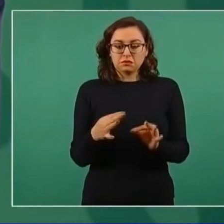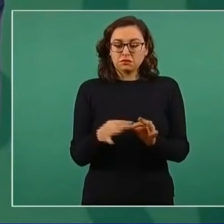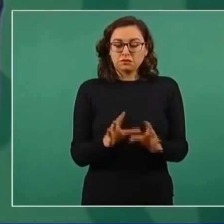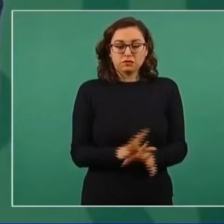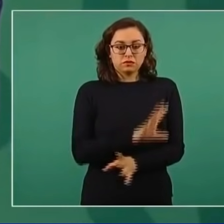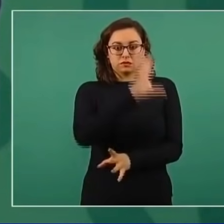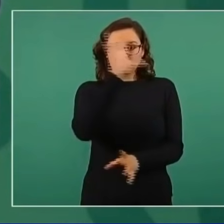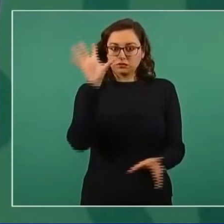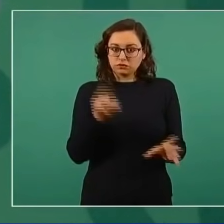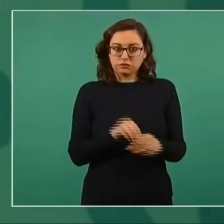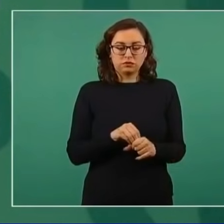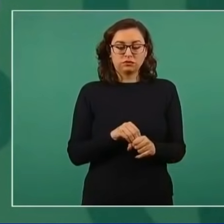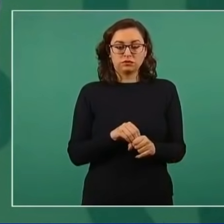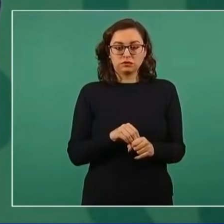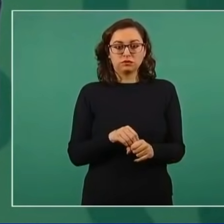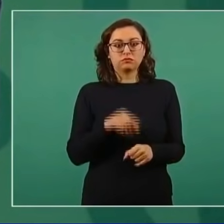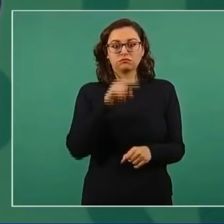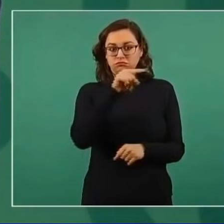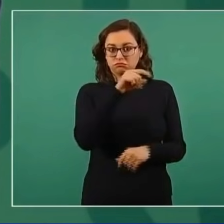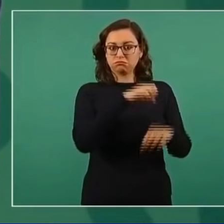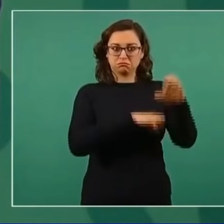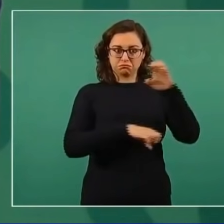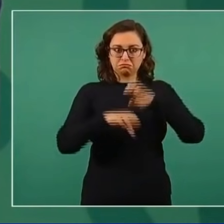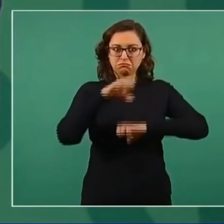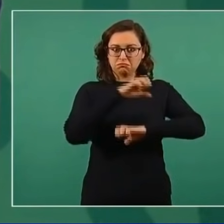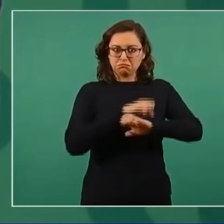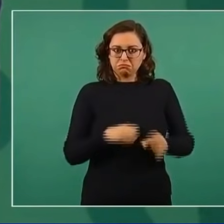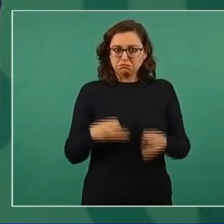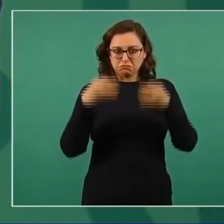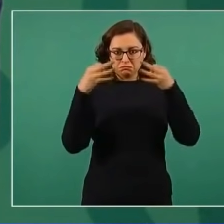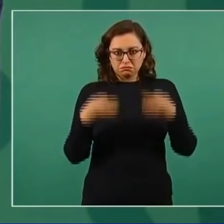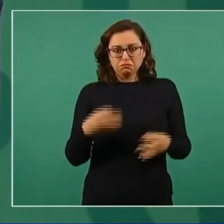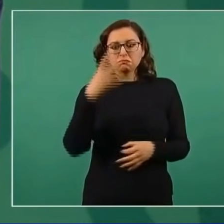Ellos han actuado como una empresa seria.